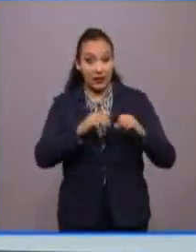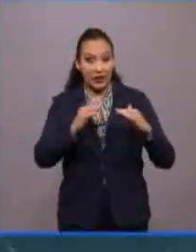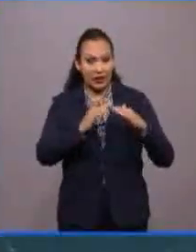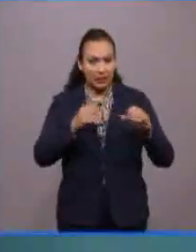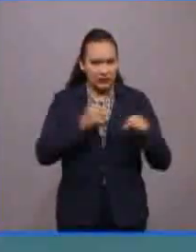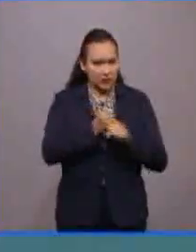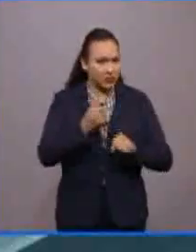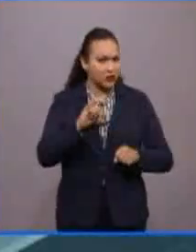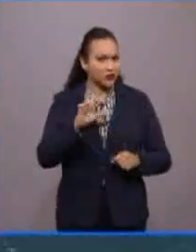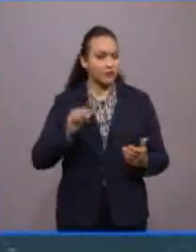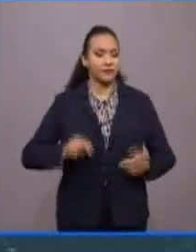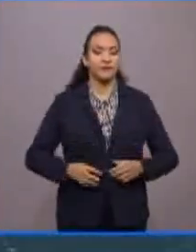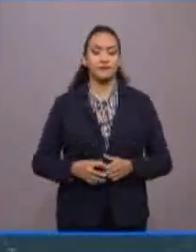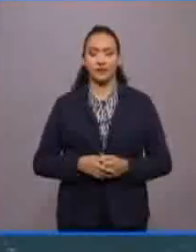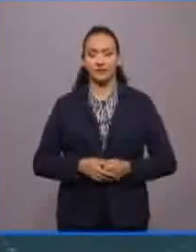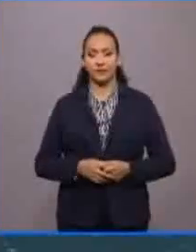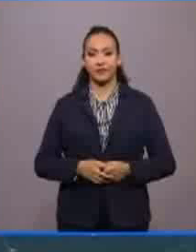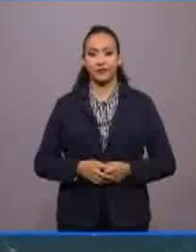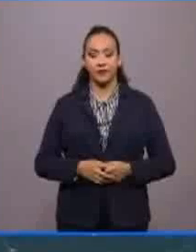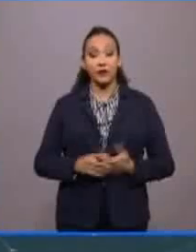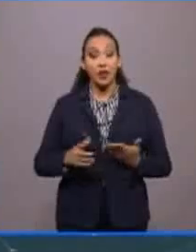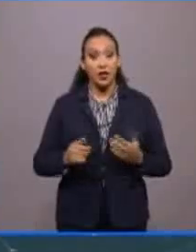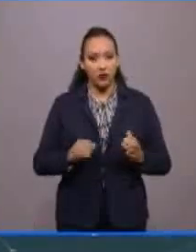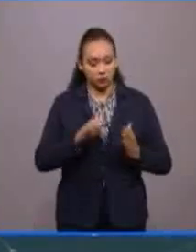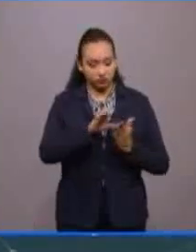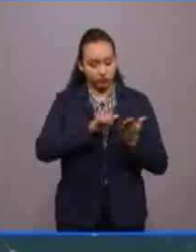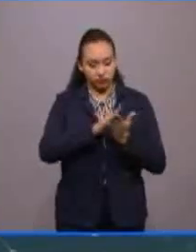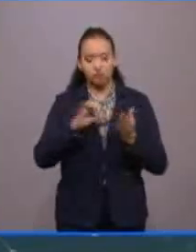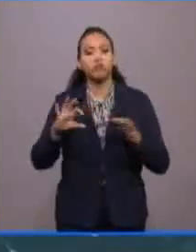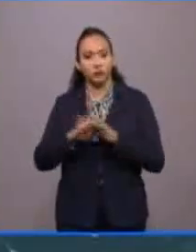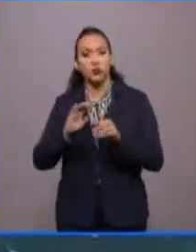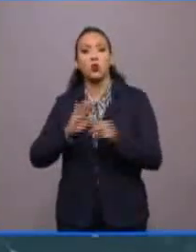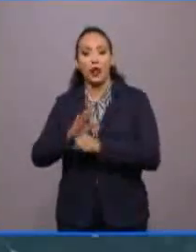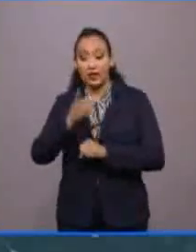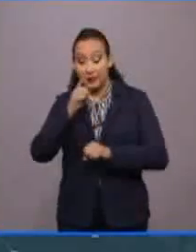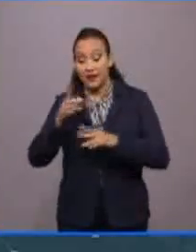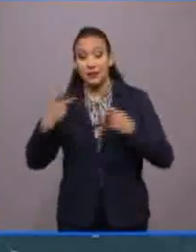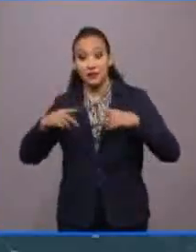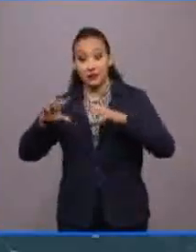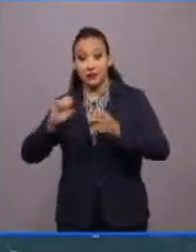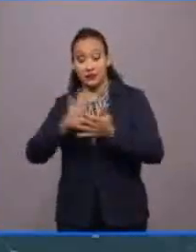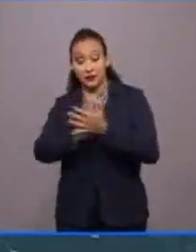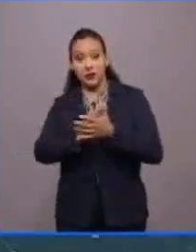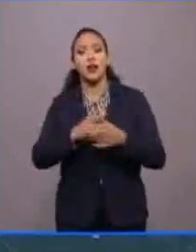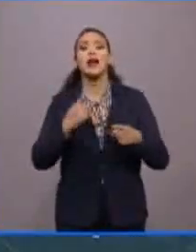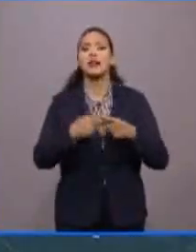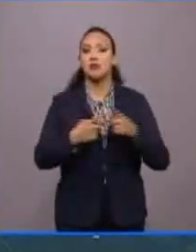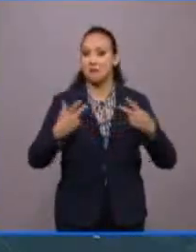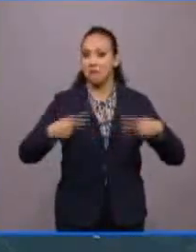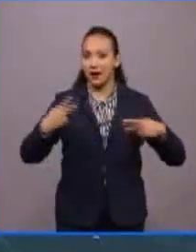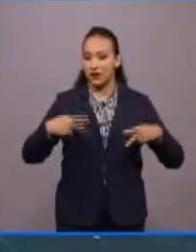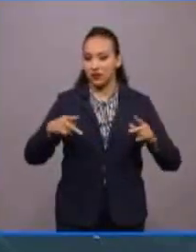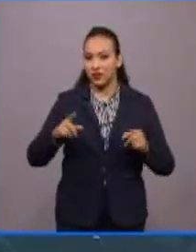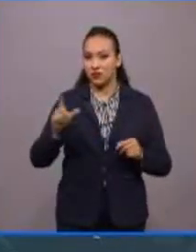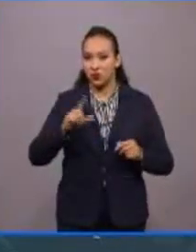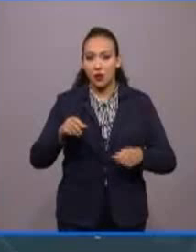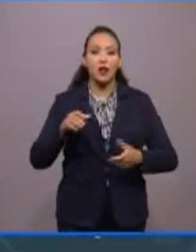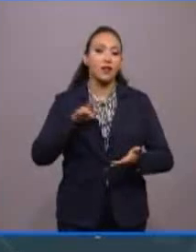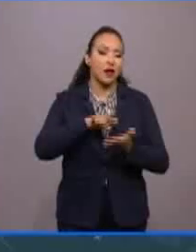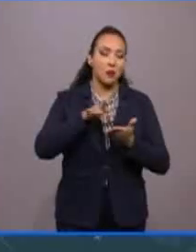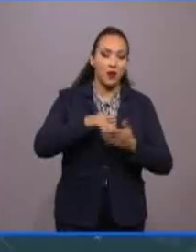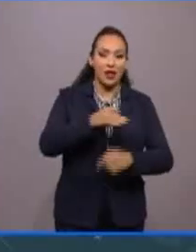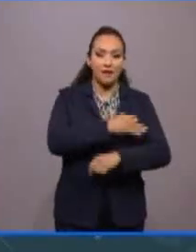domésticos. Es constitucional disposición que sanciona con pena de prisión el incumplimiento de obligaciones de asistencia